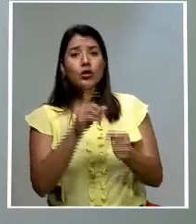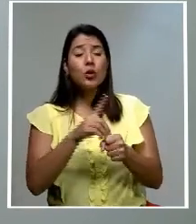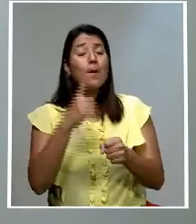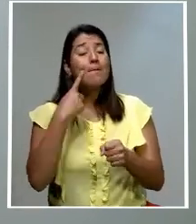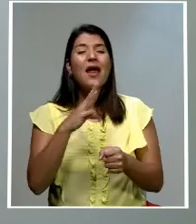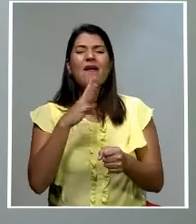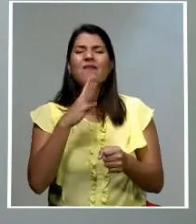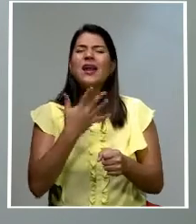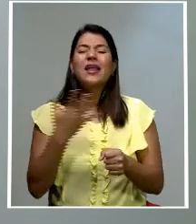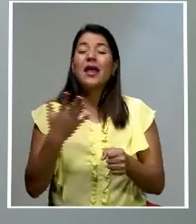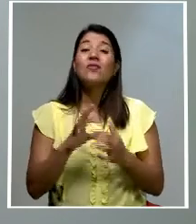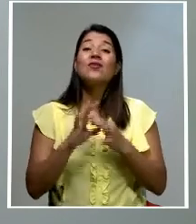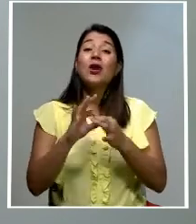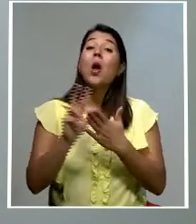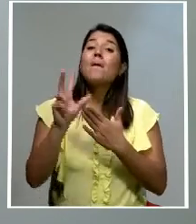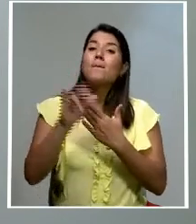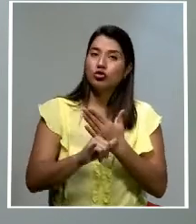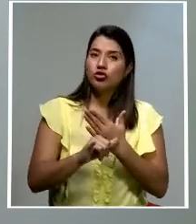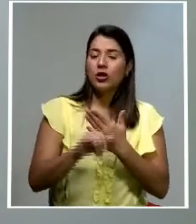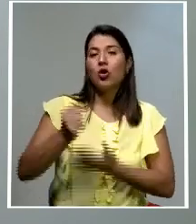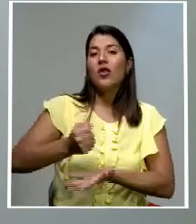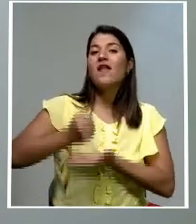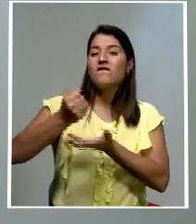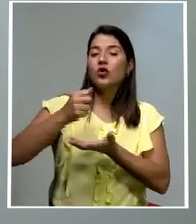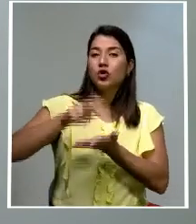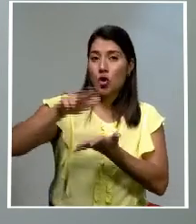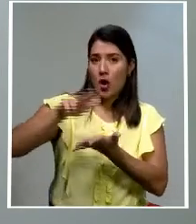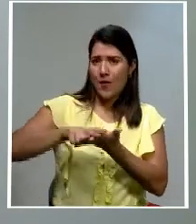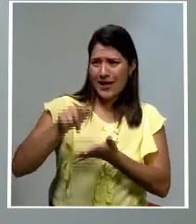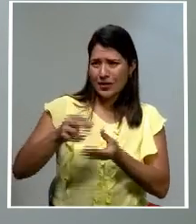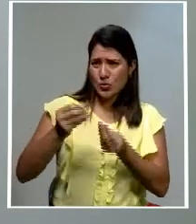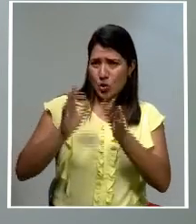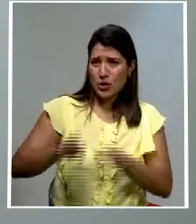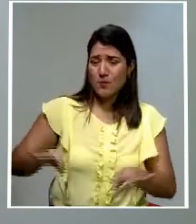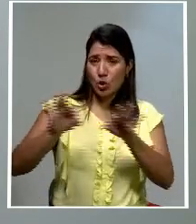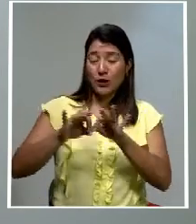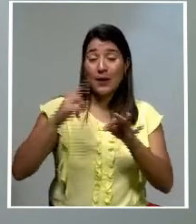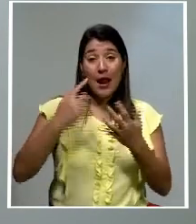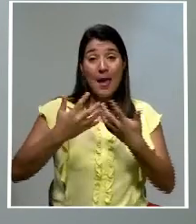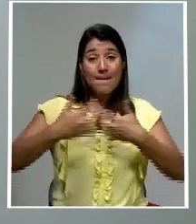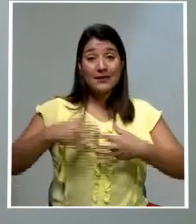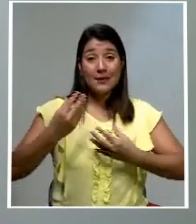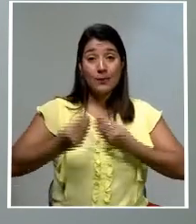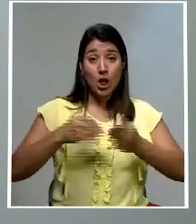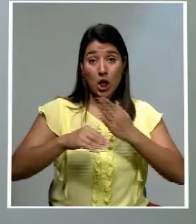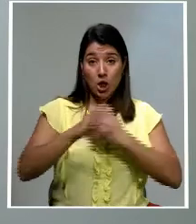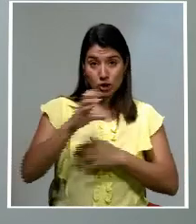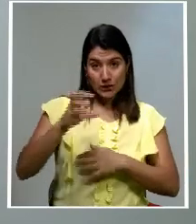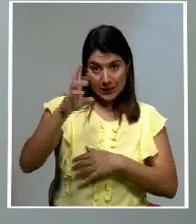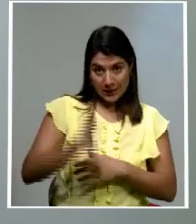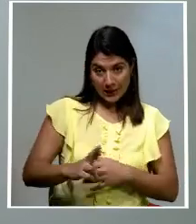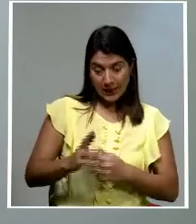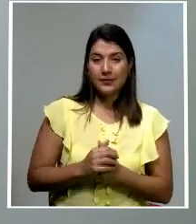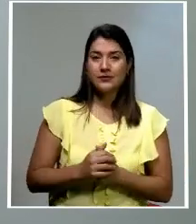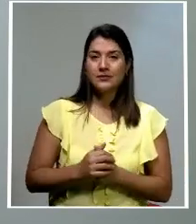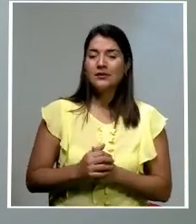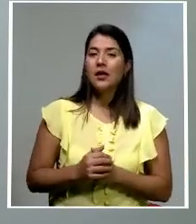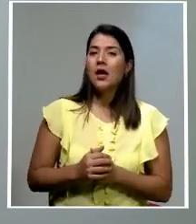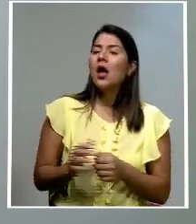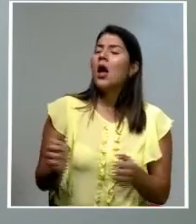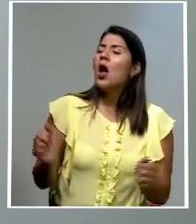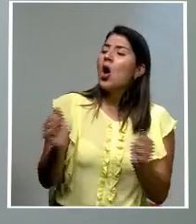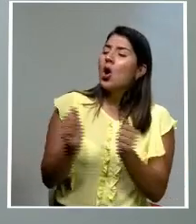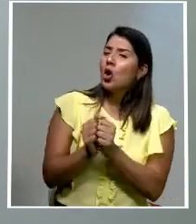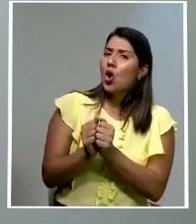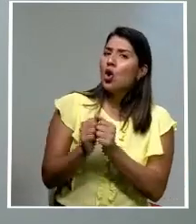es un proyecto de gran importancia, consideramos nosotros, para todo el sector productivo costarricense. Don Elian, con el